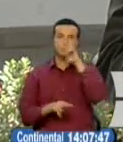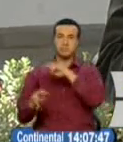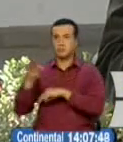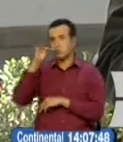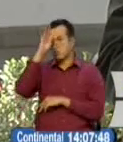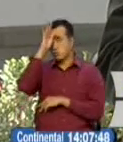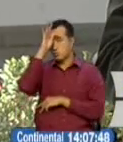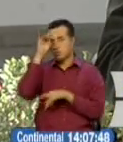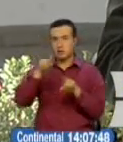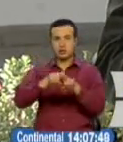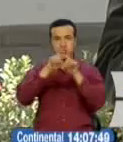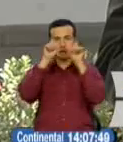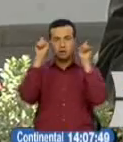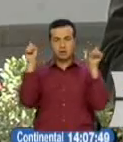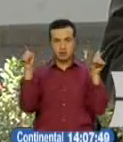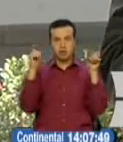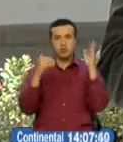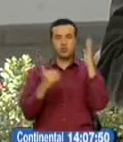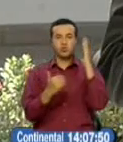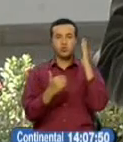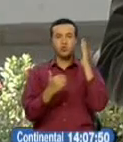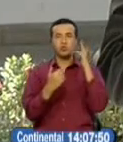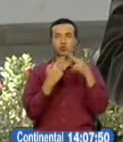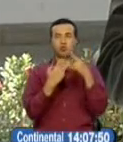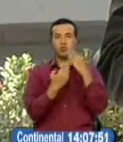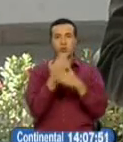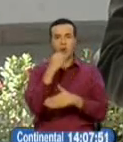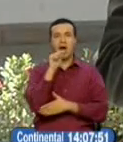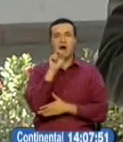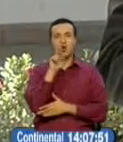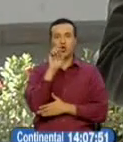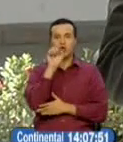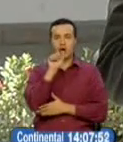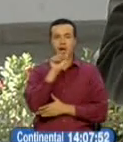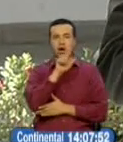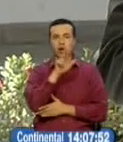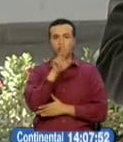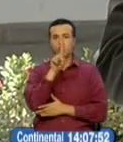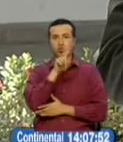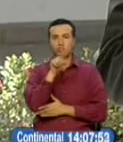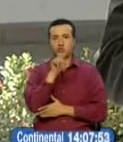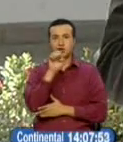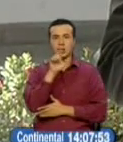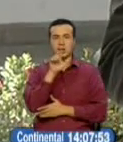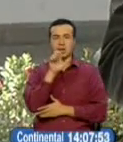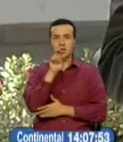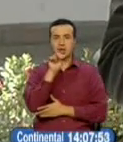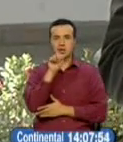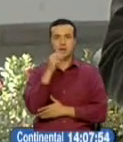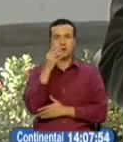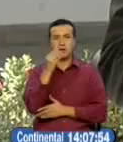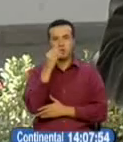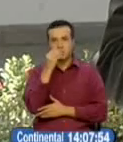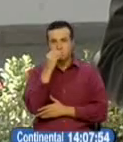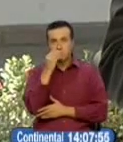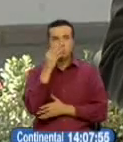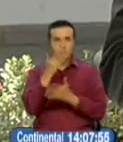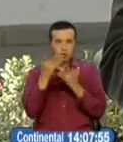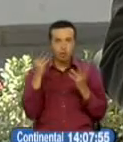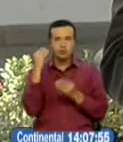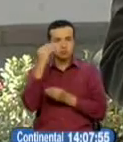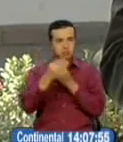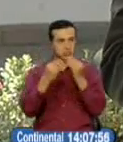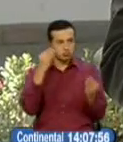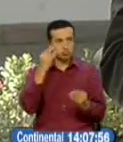Hospital Gineco-Obstétrico en Nueva Aurora, Luz de Elena Arismendi. Aquí hicieron entrega de kits de infancia plena. Nuestra